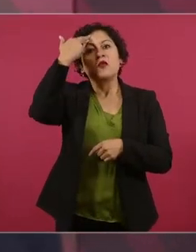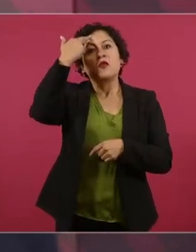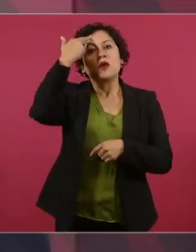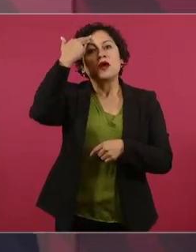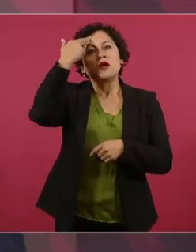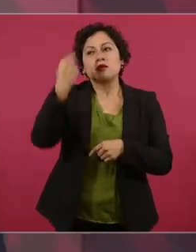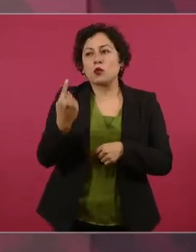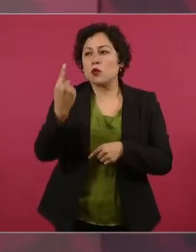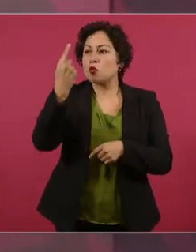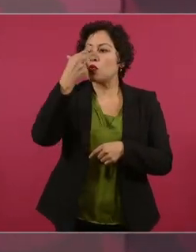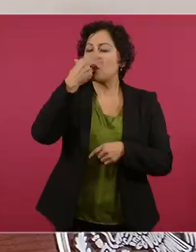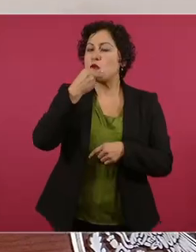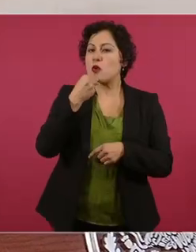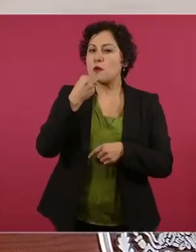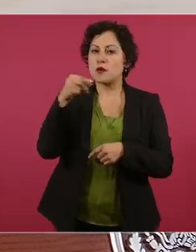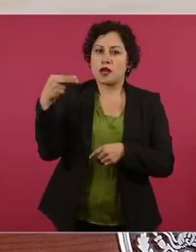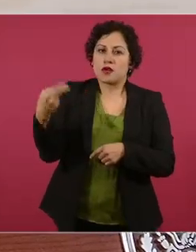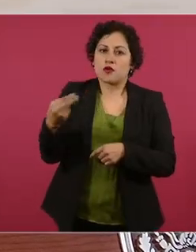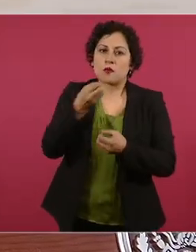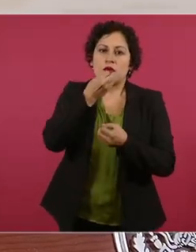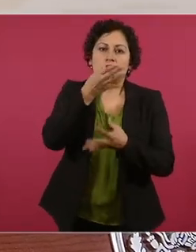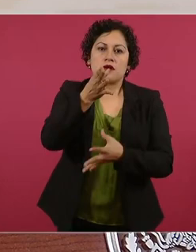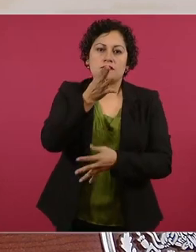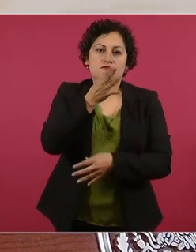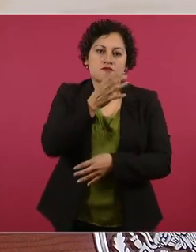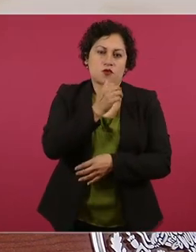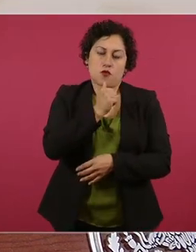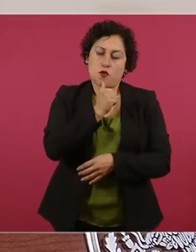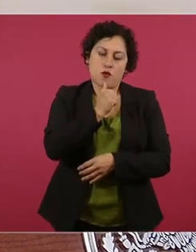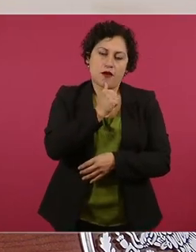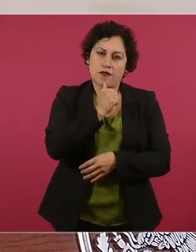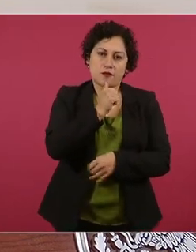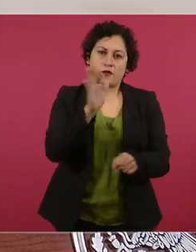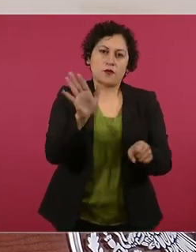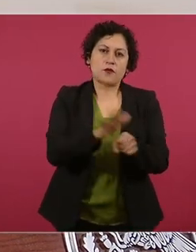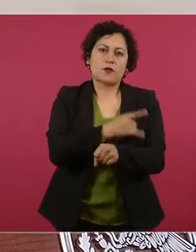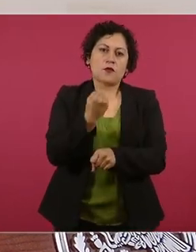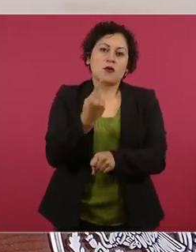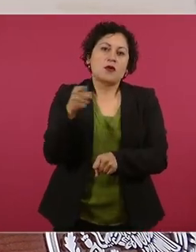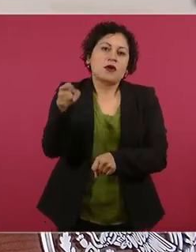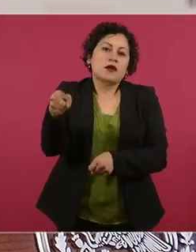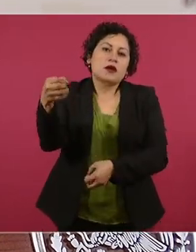mencionar, porque hasta los jueces ahora ya me prohíben